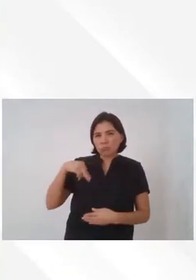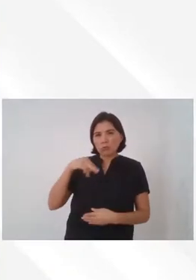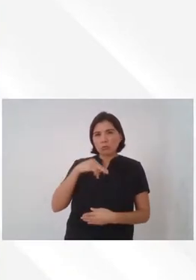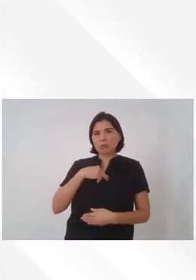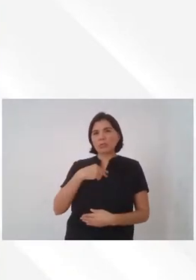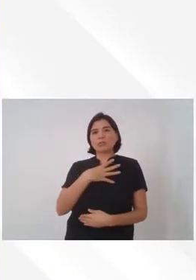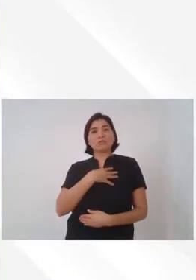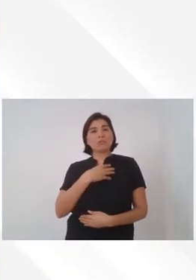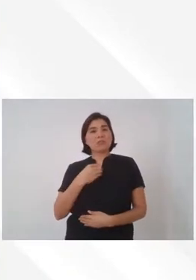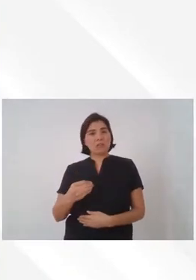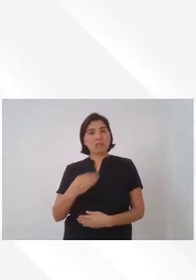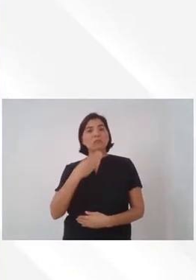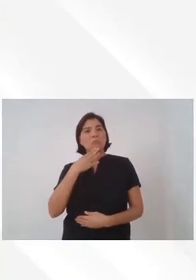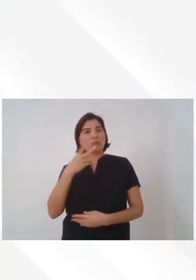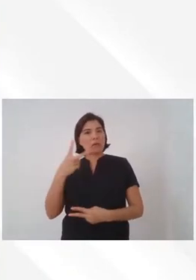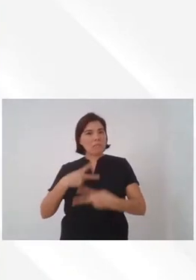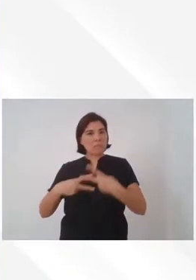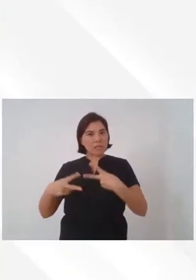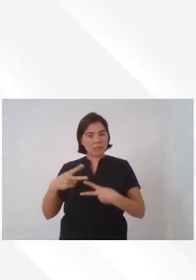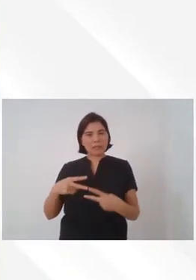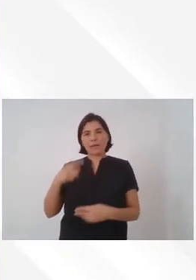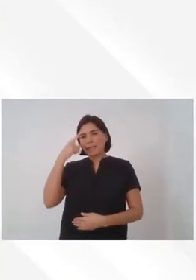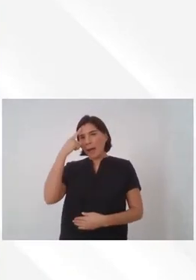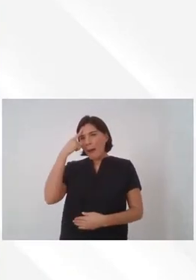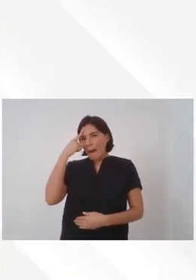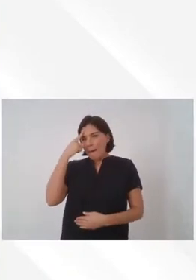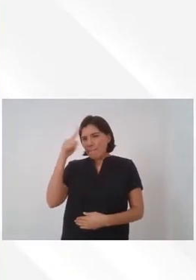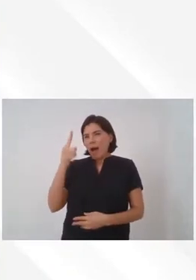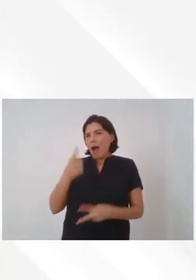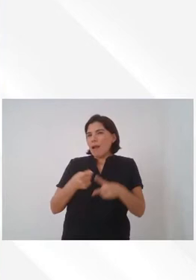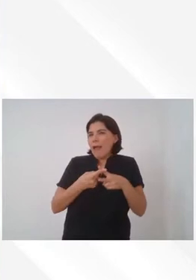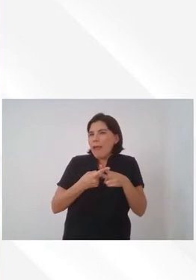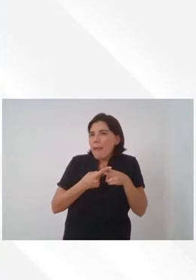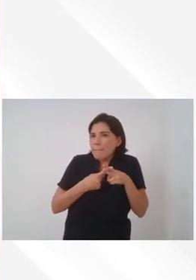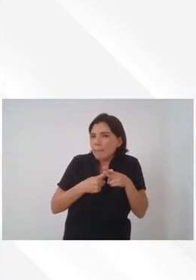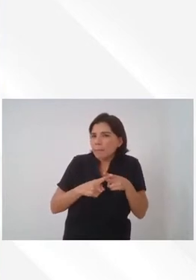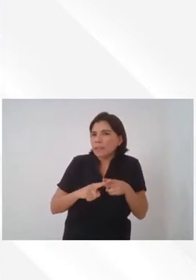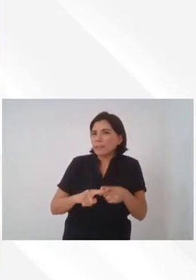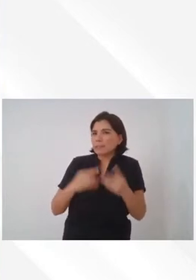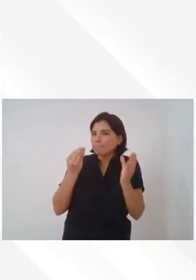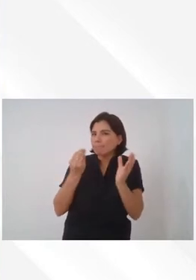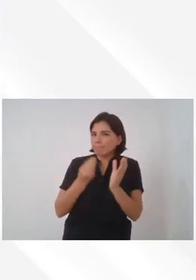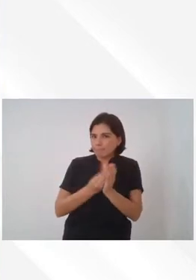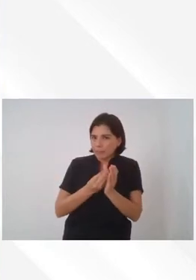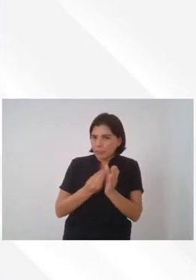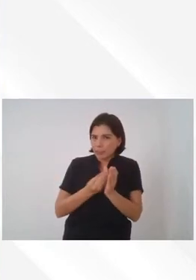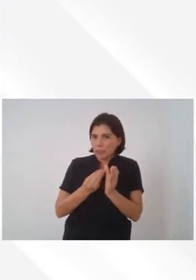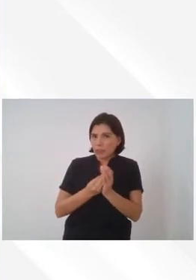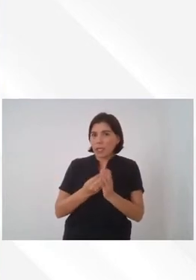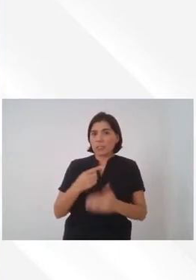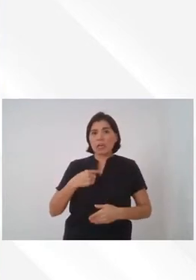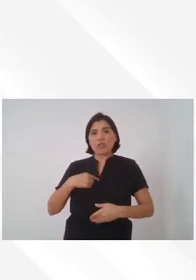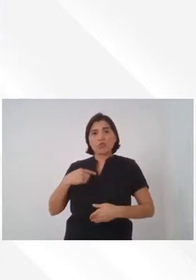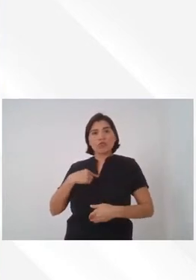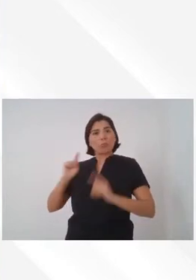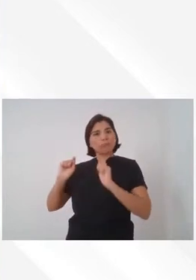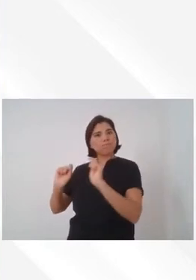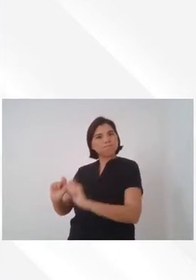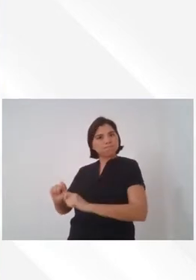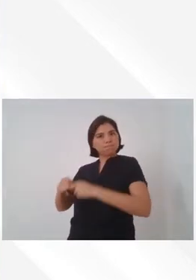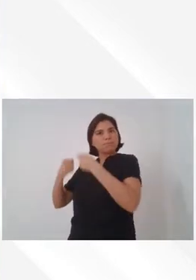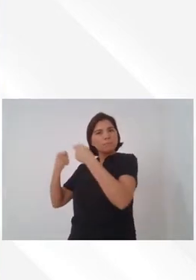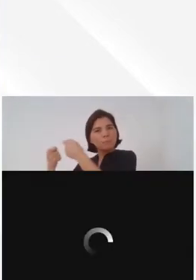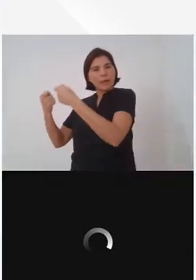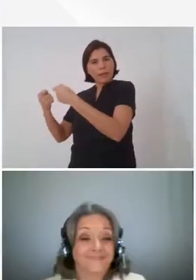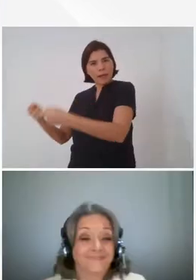Para dar desarrollo a esta sesión, le cedo la palabra a